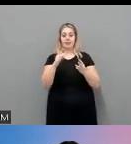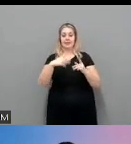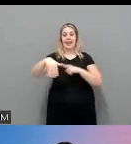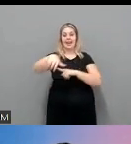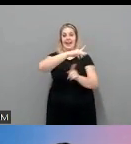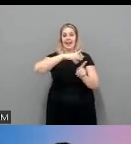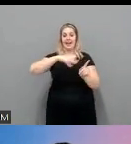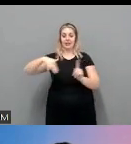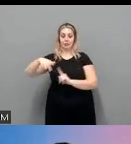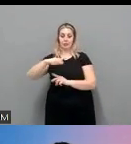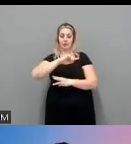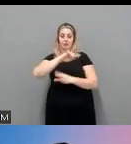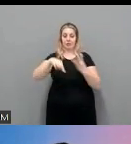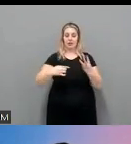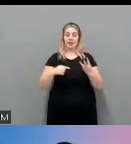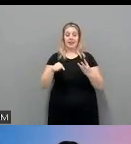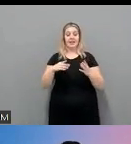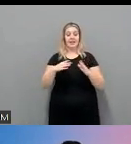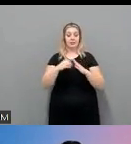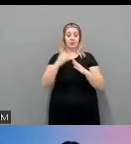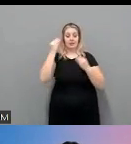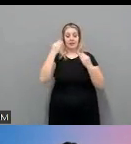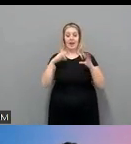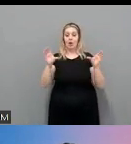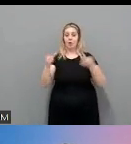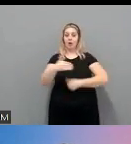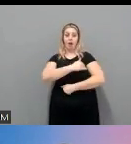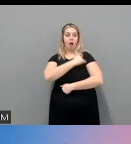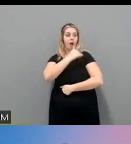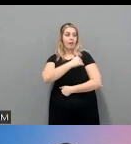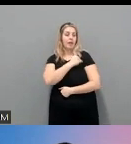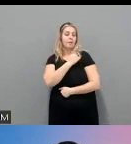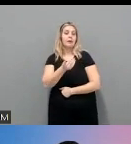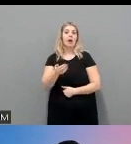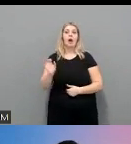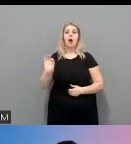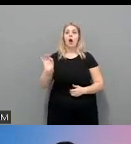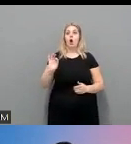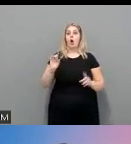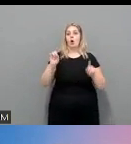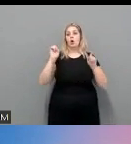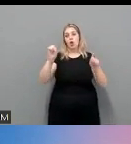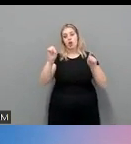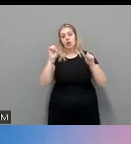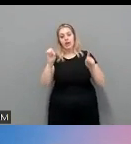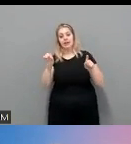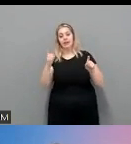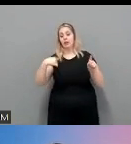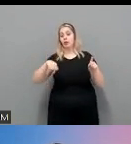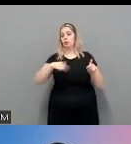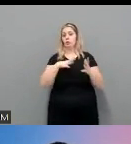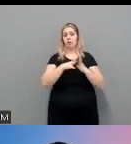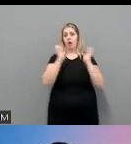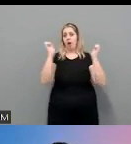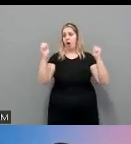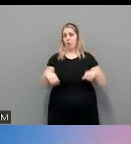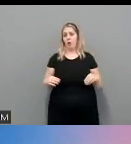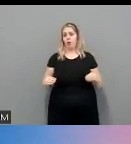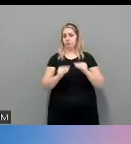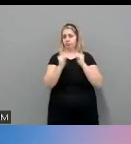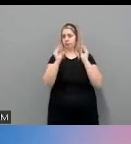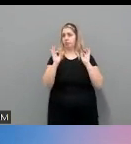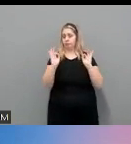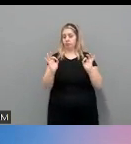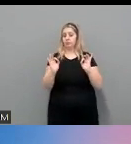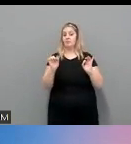entornos. Y en esto ya toda la comunidad académica, docente, estamos más que de acuerdo.